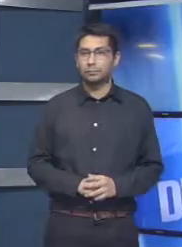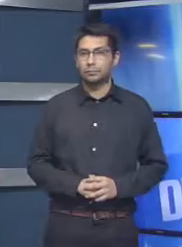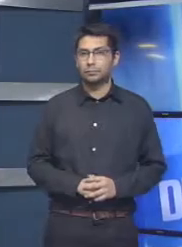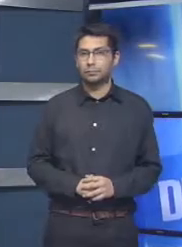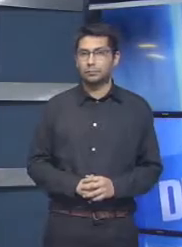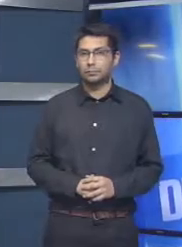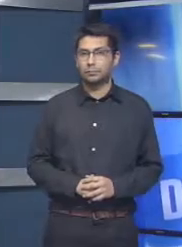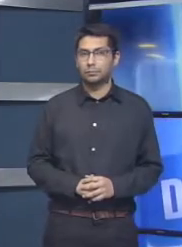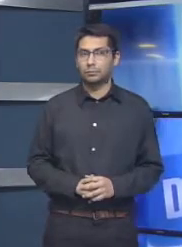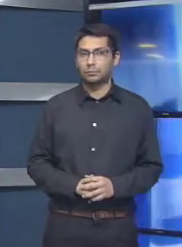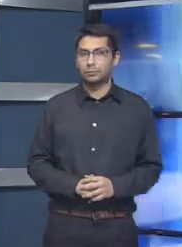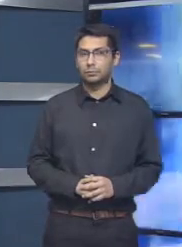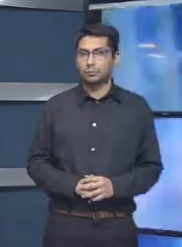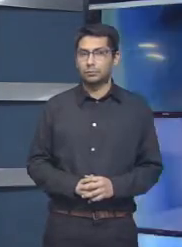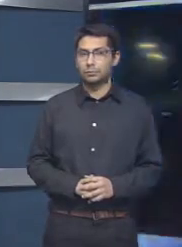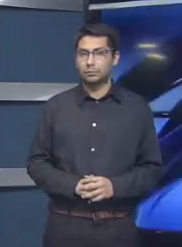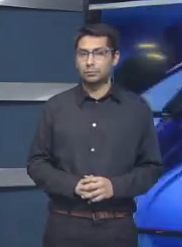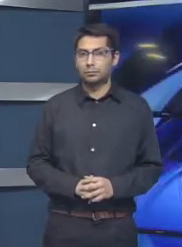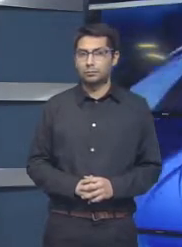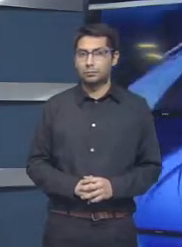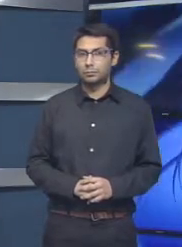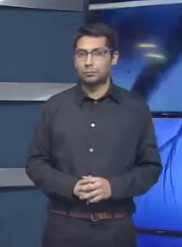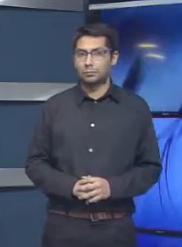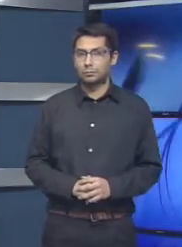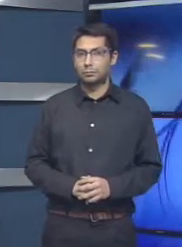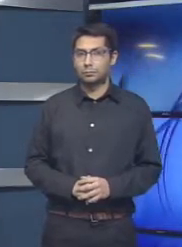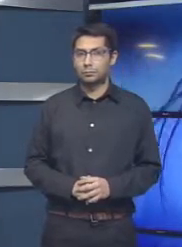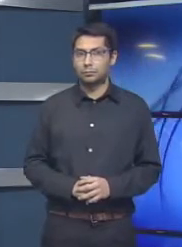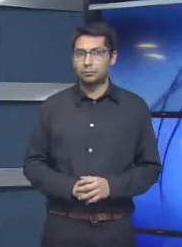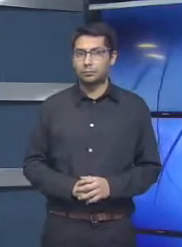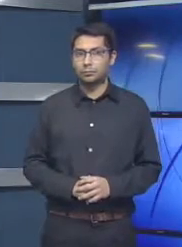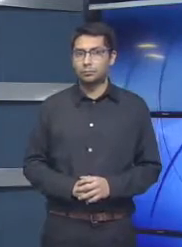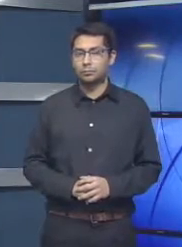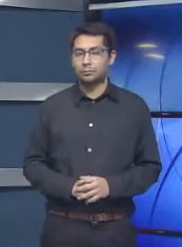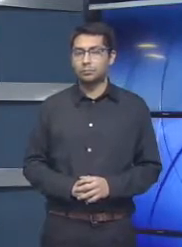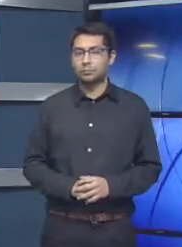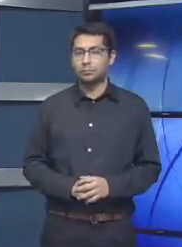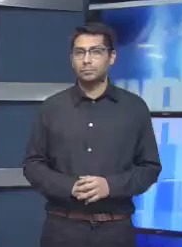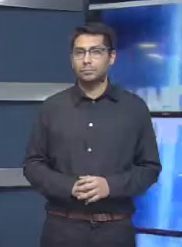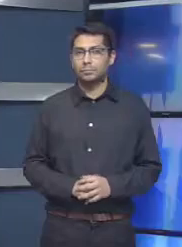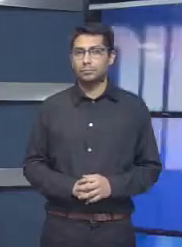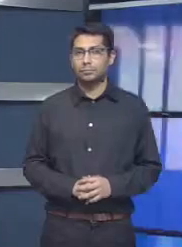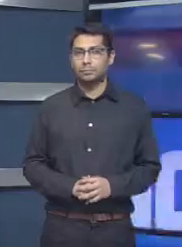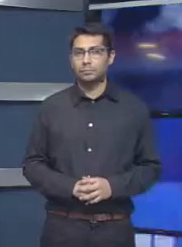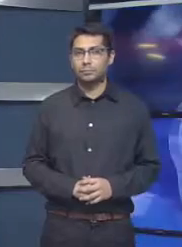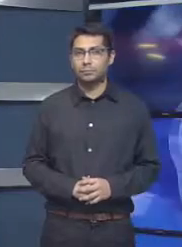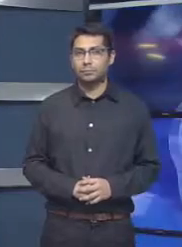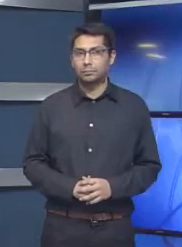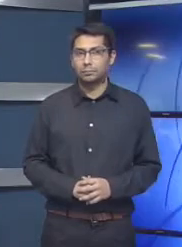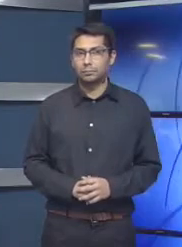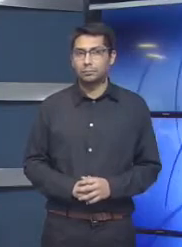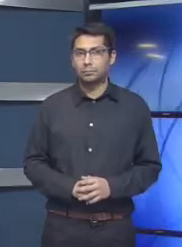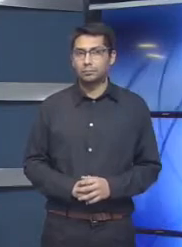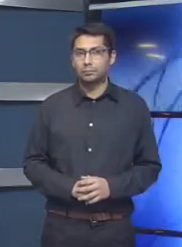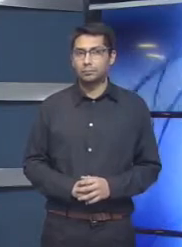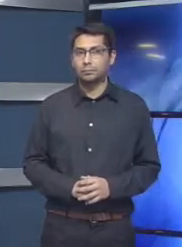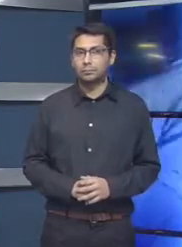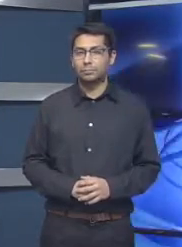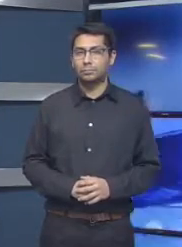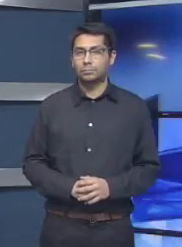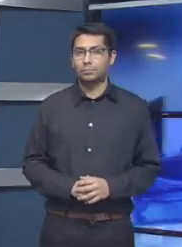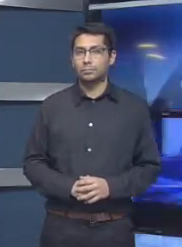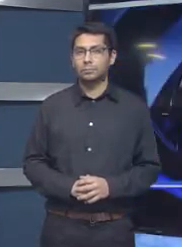¿no? Más allá de la obra pública, digo, estoy hablando particularmente de la obra privada. No, no, tenés razón, correcto.